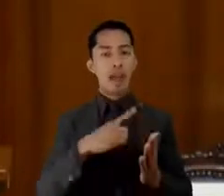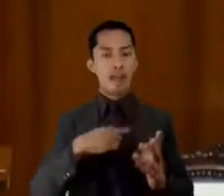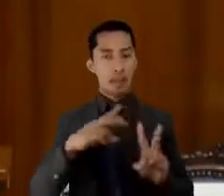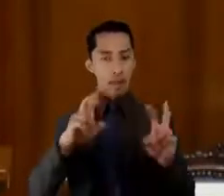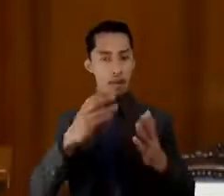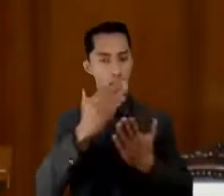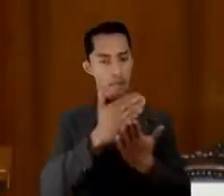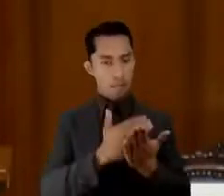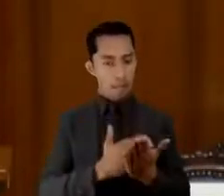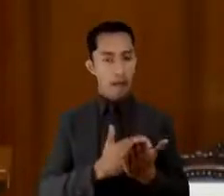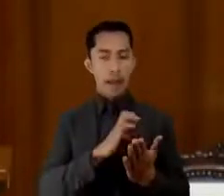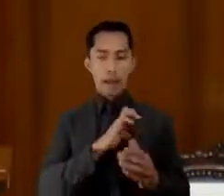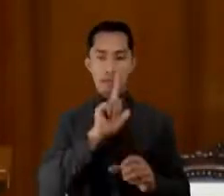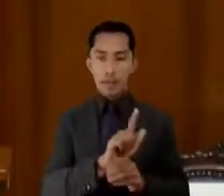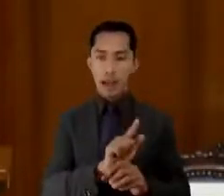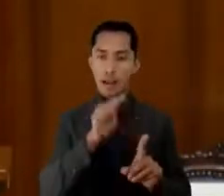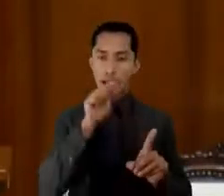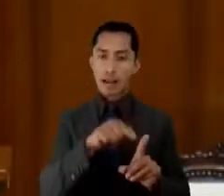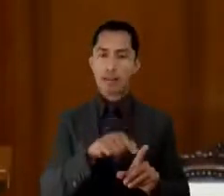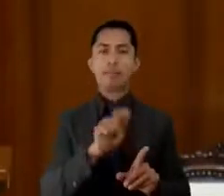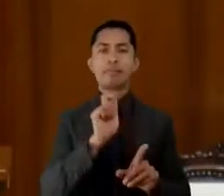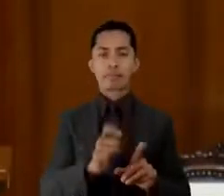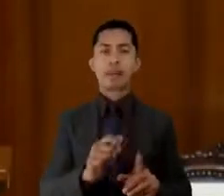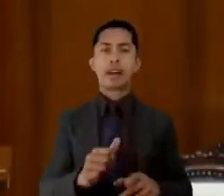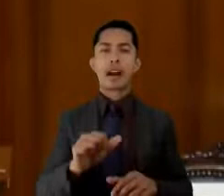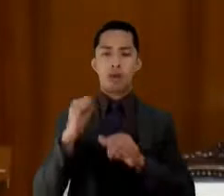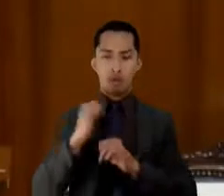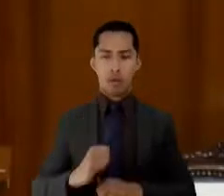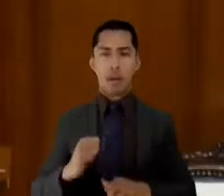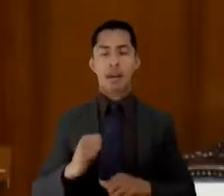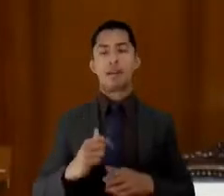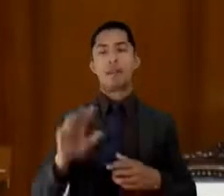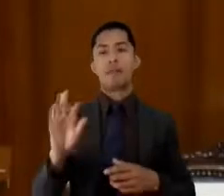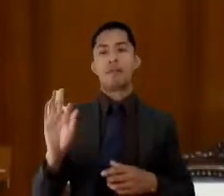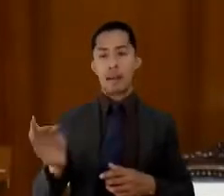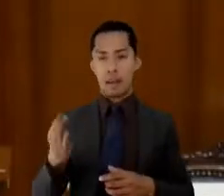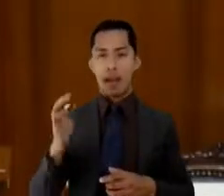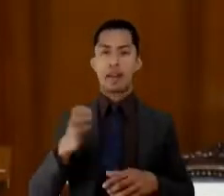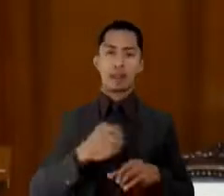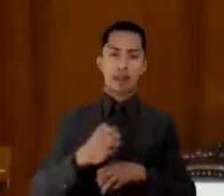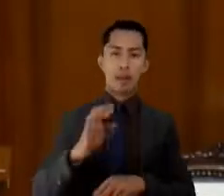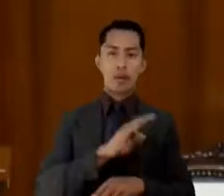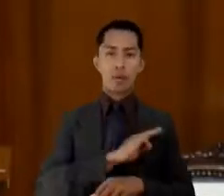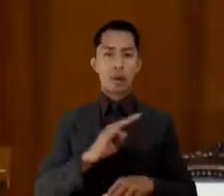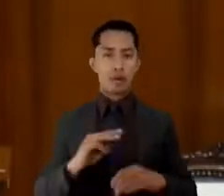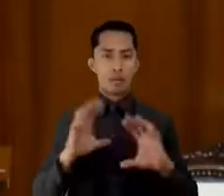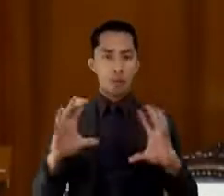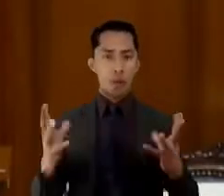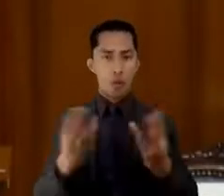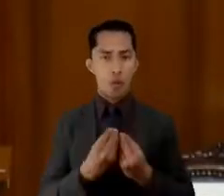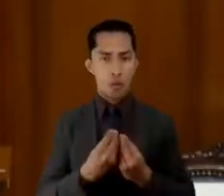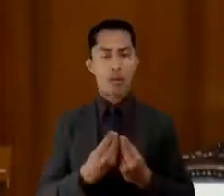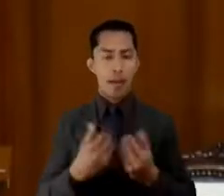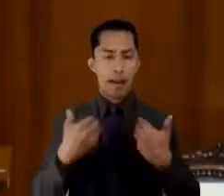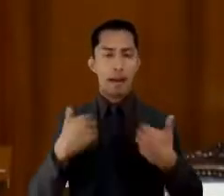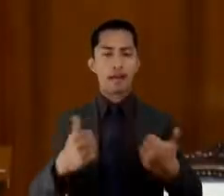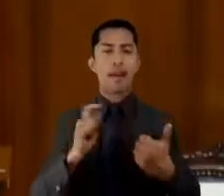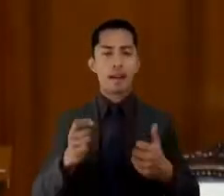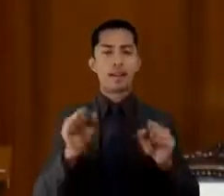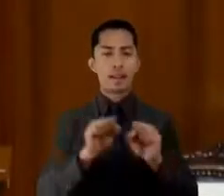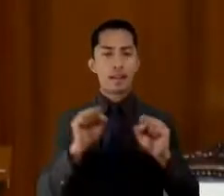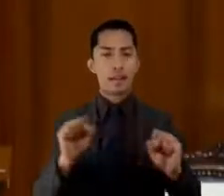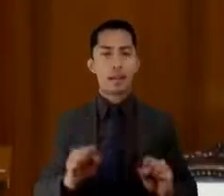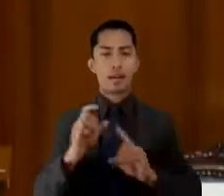específica, la cual involucre a las autoridades de los tres niveles de gobierno, que comprenda la complejidad del sistema